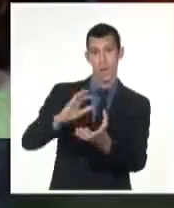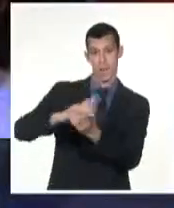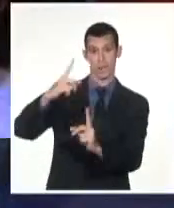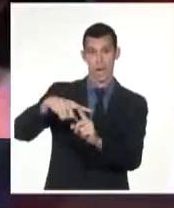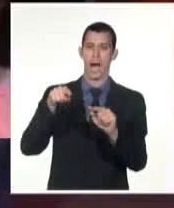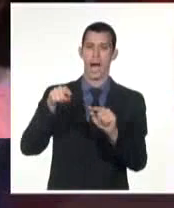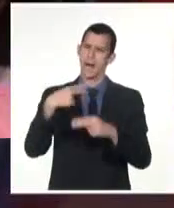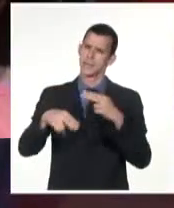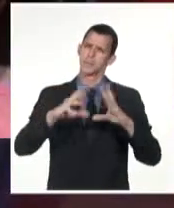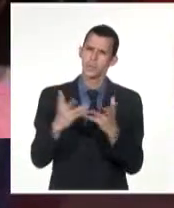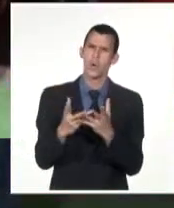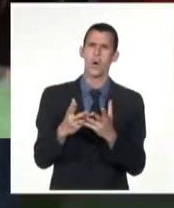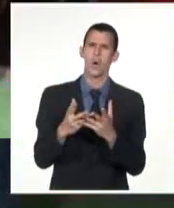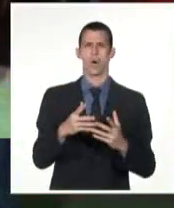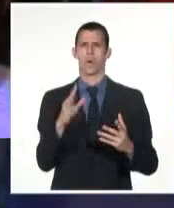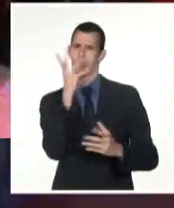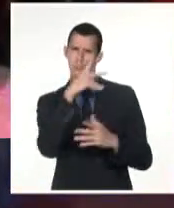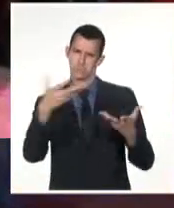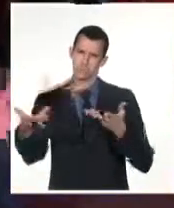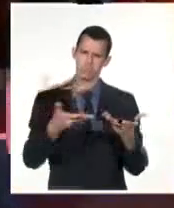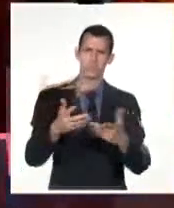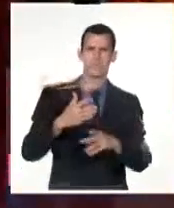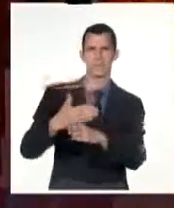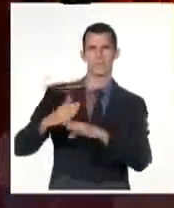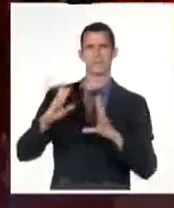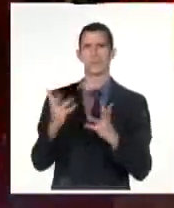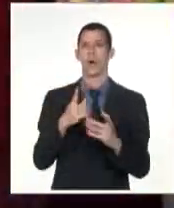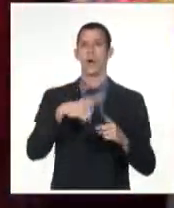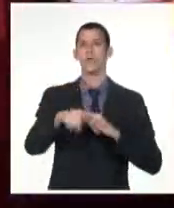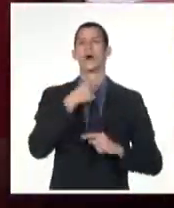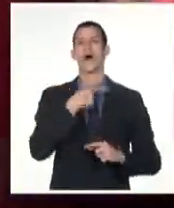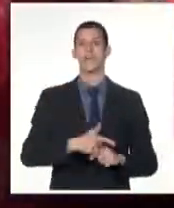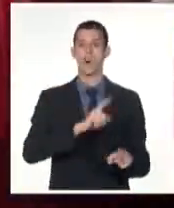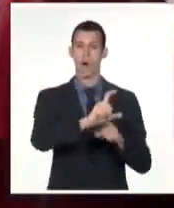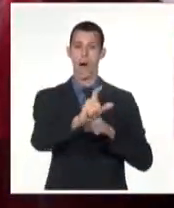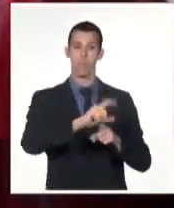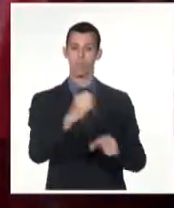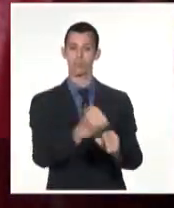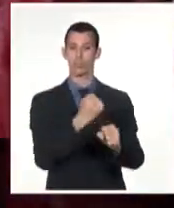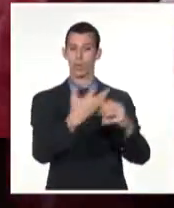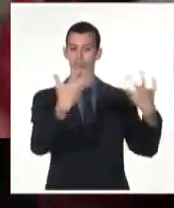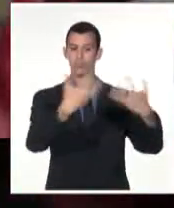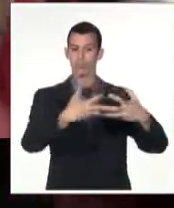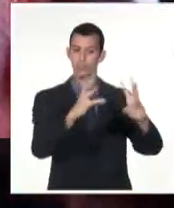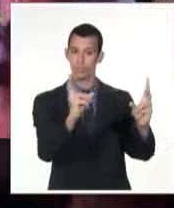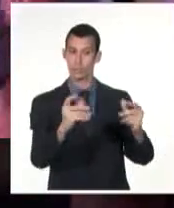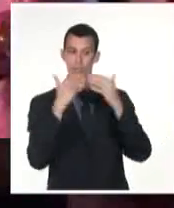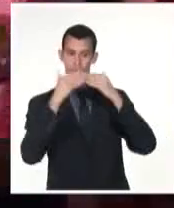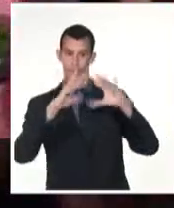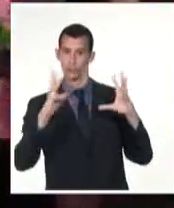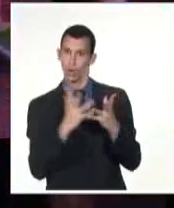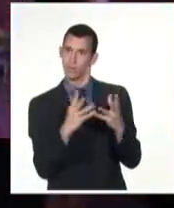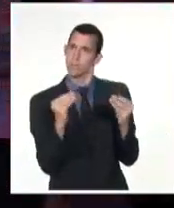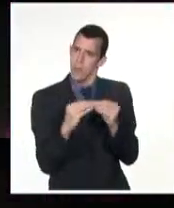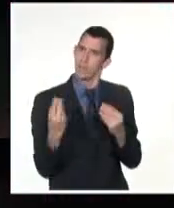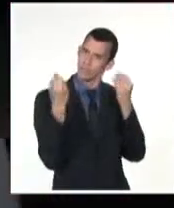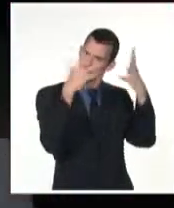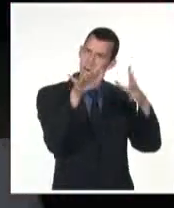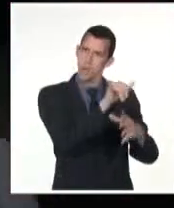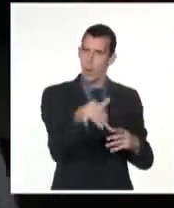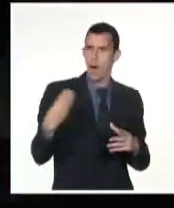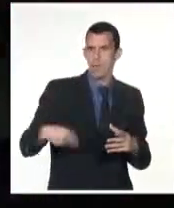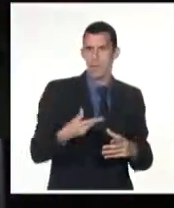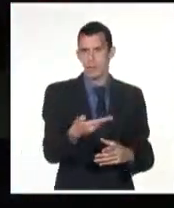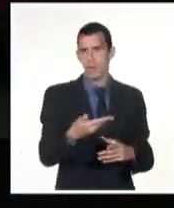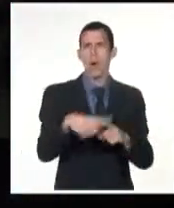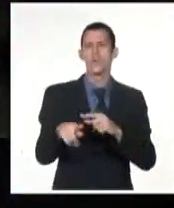reservó espacio para el reconocimiento a artífices y agricultores con una relevante labor en el territorio y propone además durante los días del